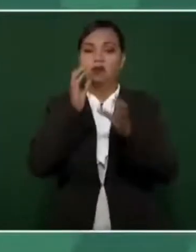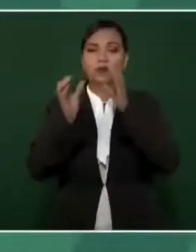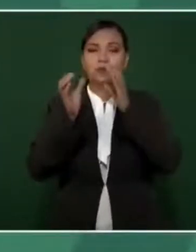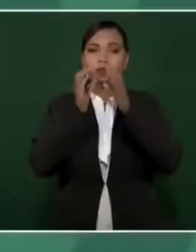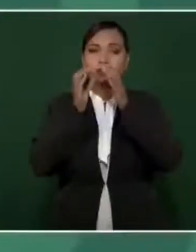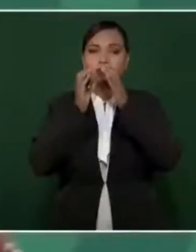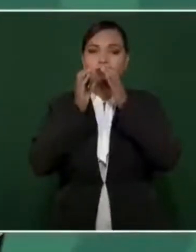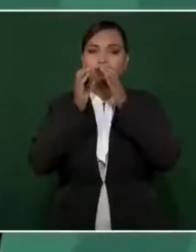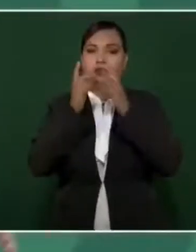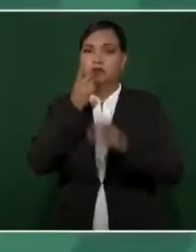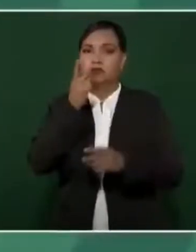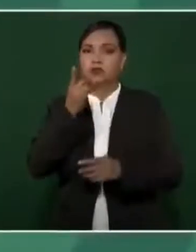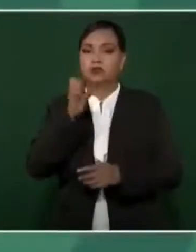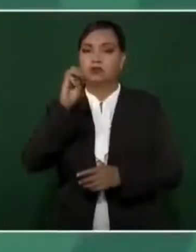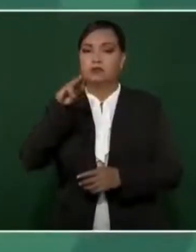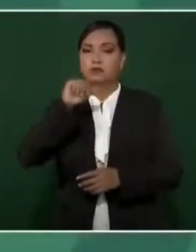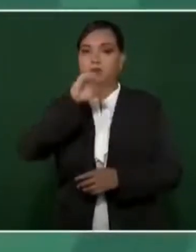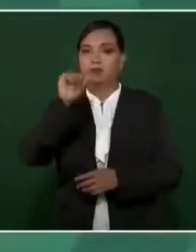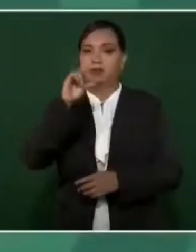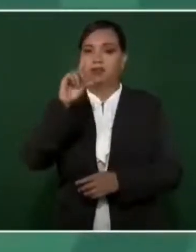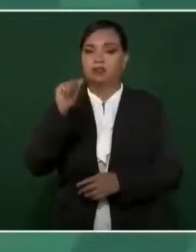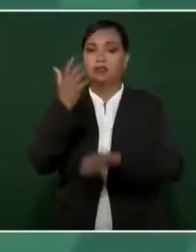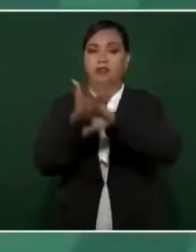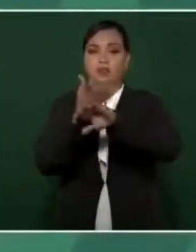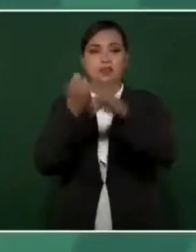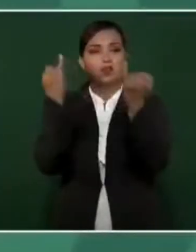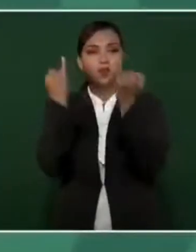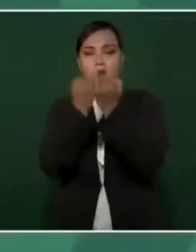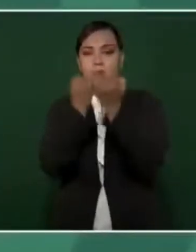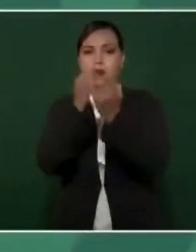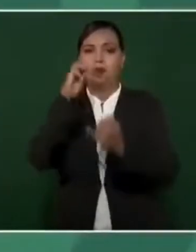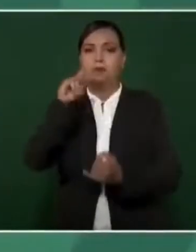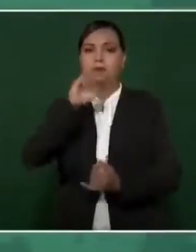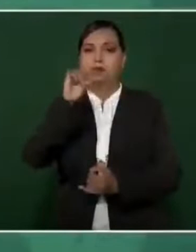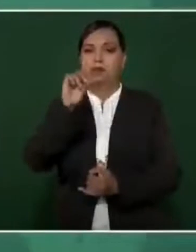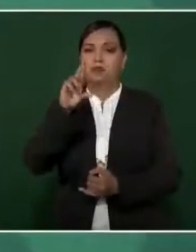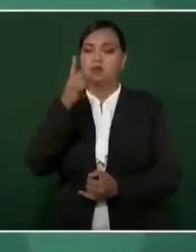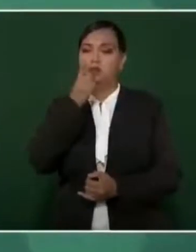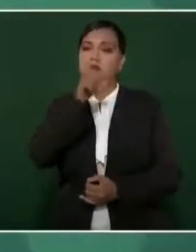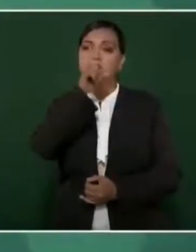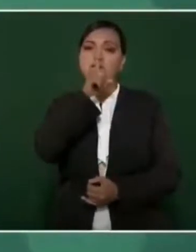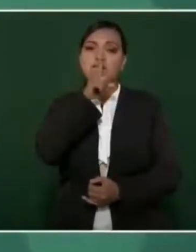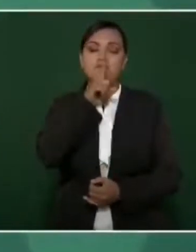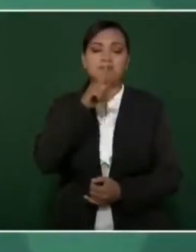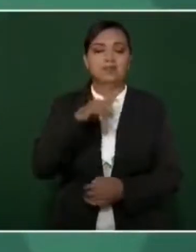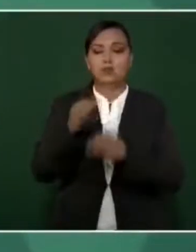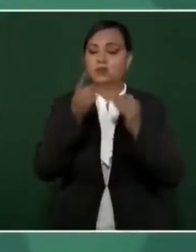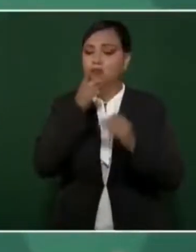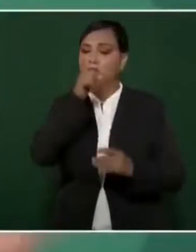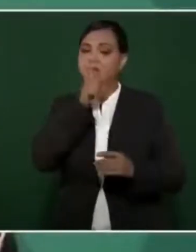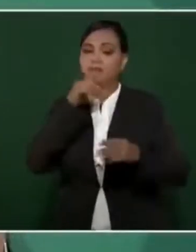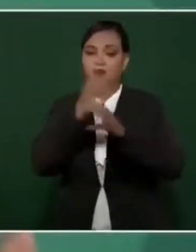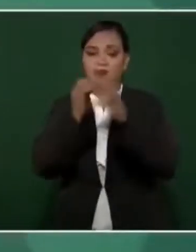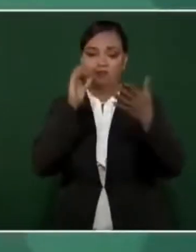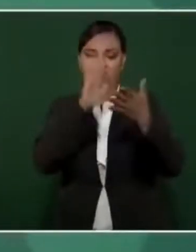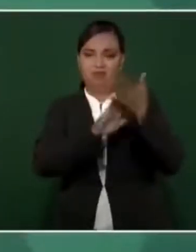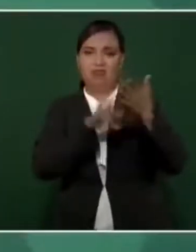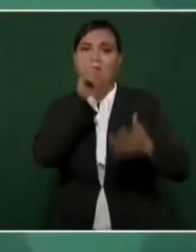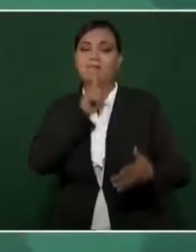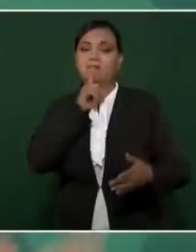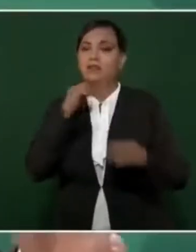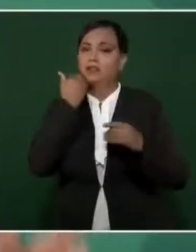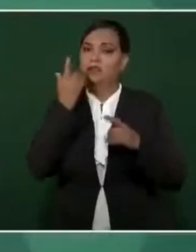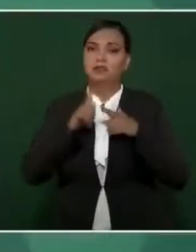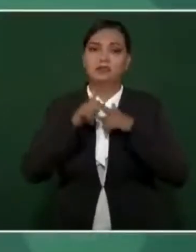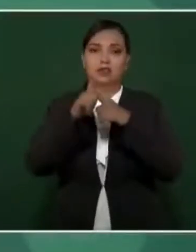a la Embajada de Estados Unidos y al propio embajador, que tuvieron que ser desmentidos por él mismo en el intento de seguir manteniendo estos señalamientos